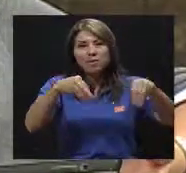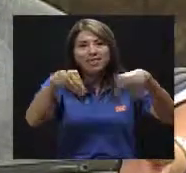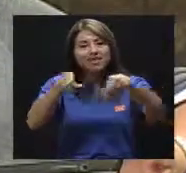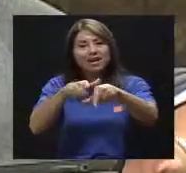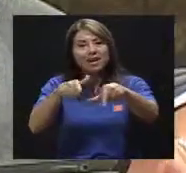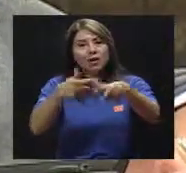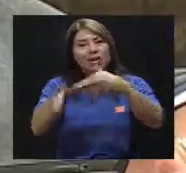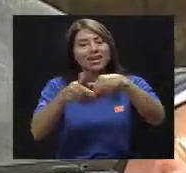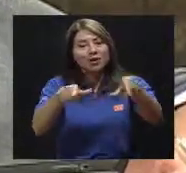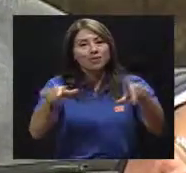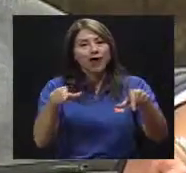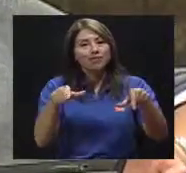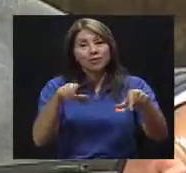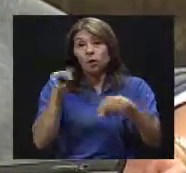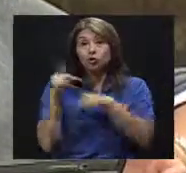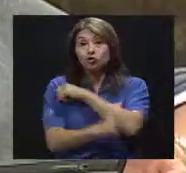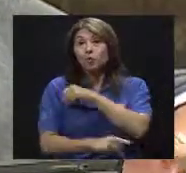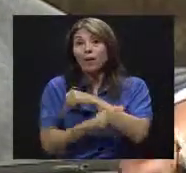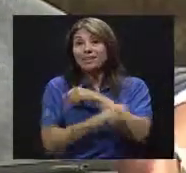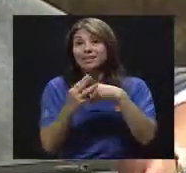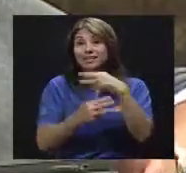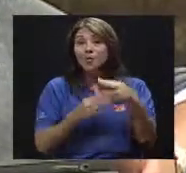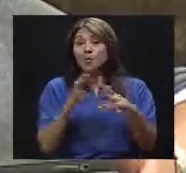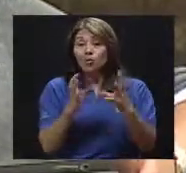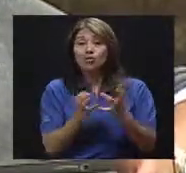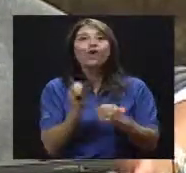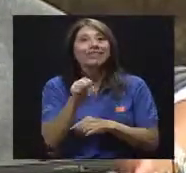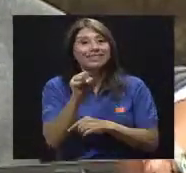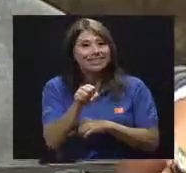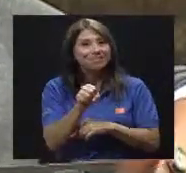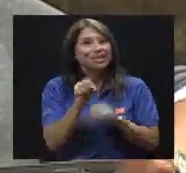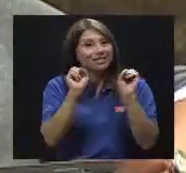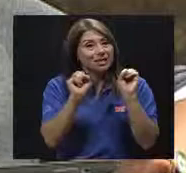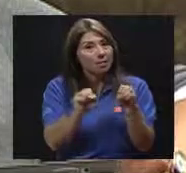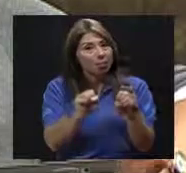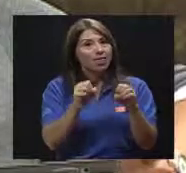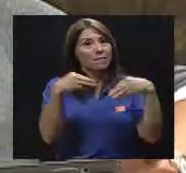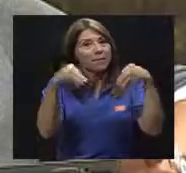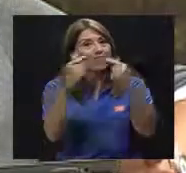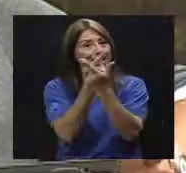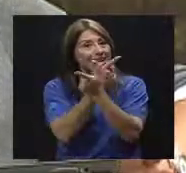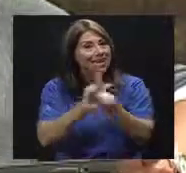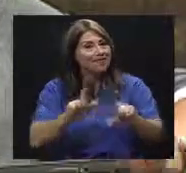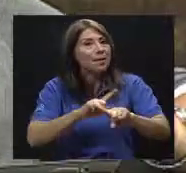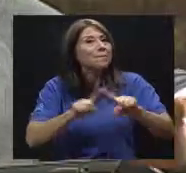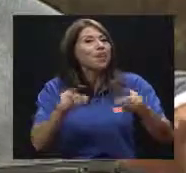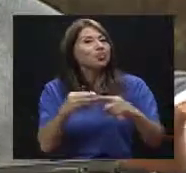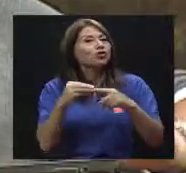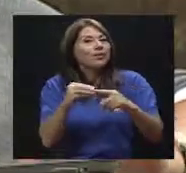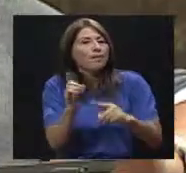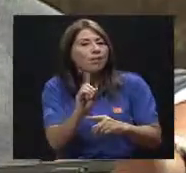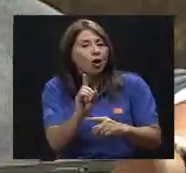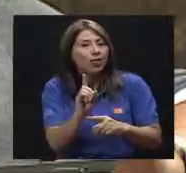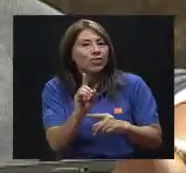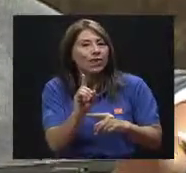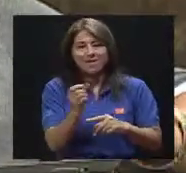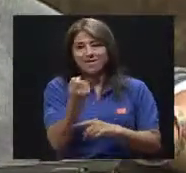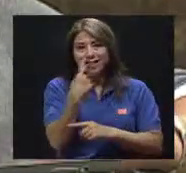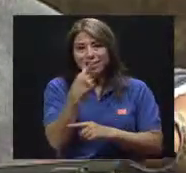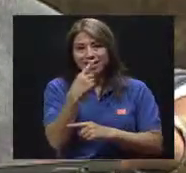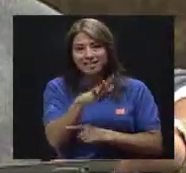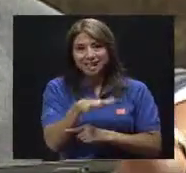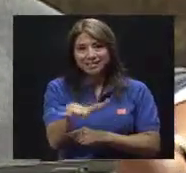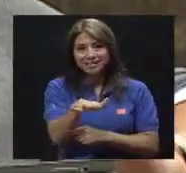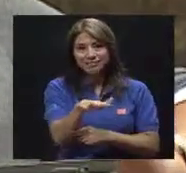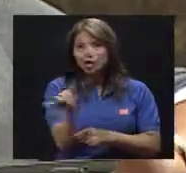Y eso es algo diferente a otros lugares del mundo donde son de libre venta, pero están exclusivamente en farmacias. Vuelvo a lo mismo que dije en plantas medicinales, que